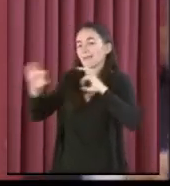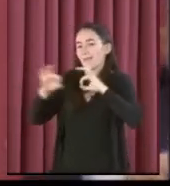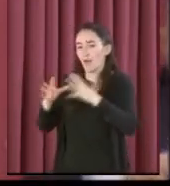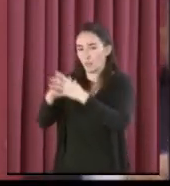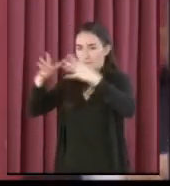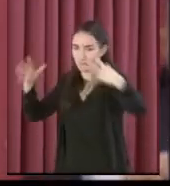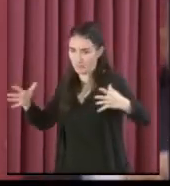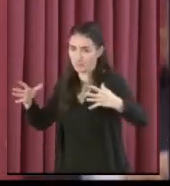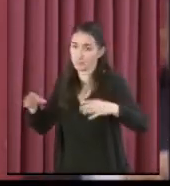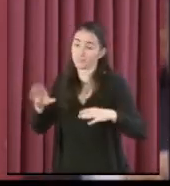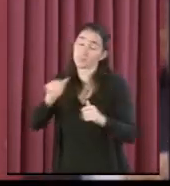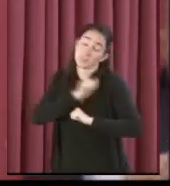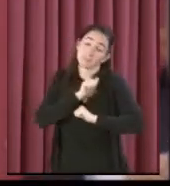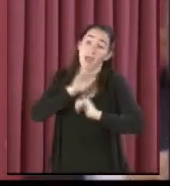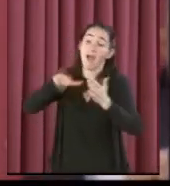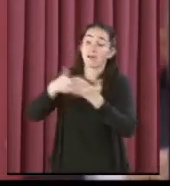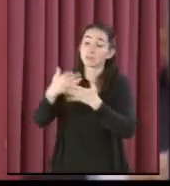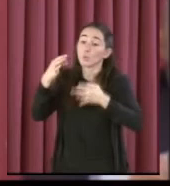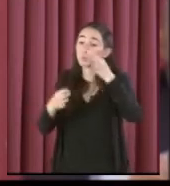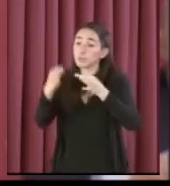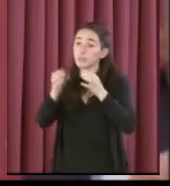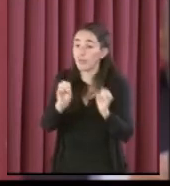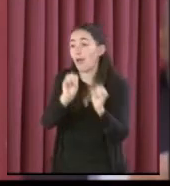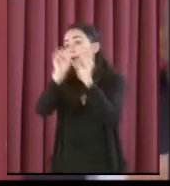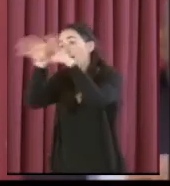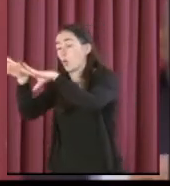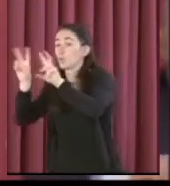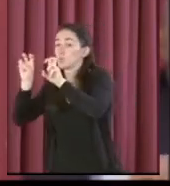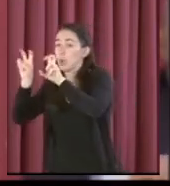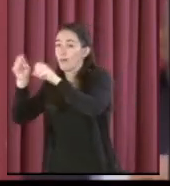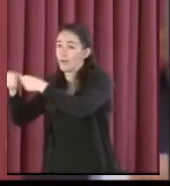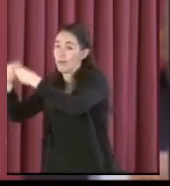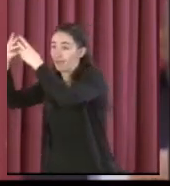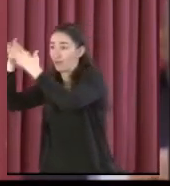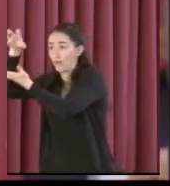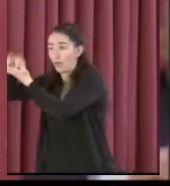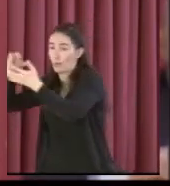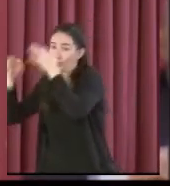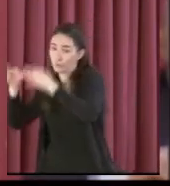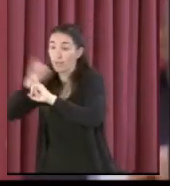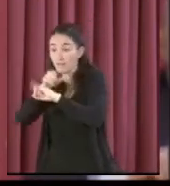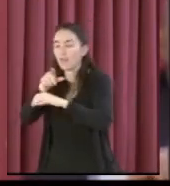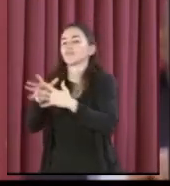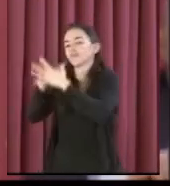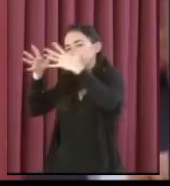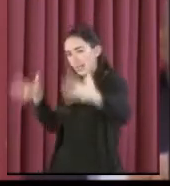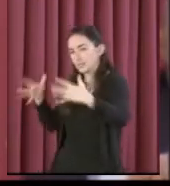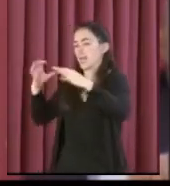La cultura, el deporte, la educación se convierten a través de todas estas iniciativas en